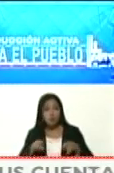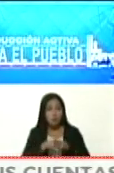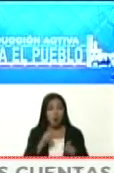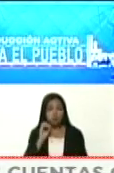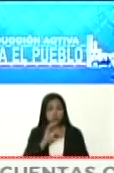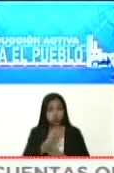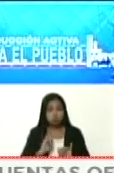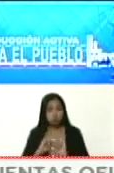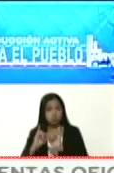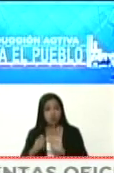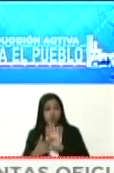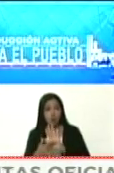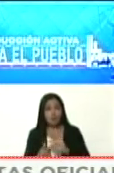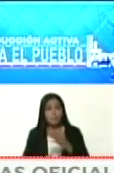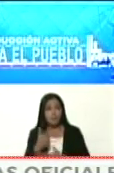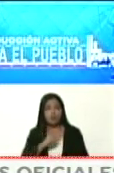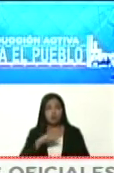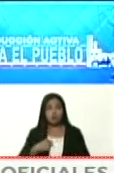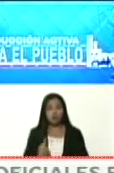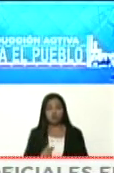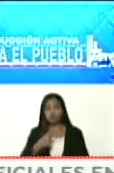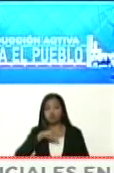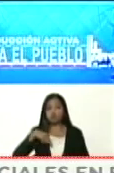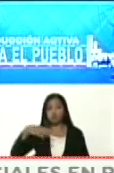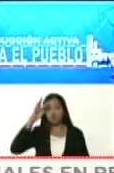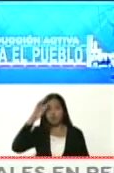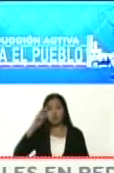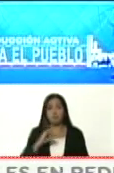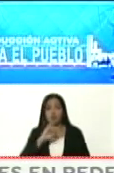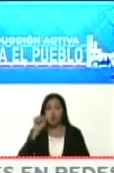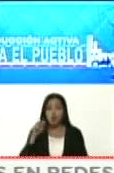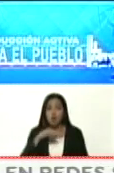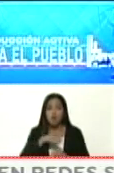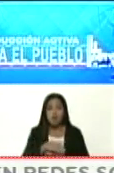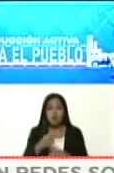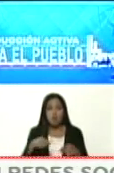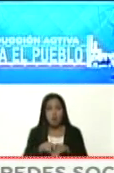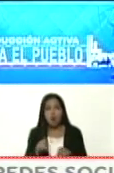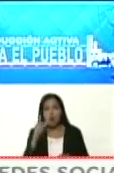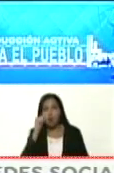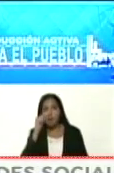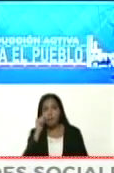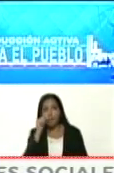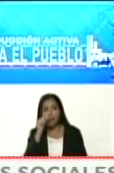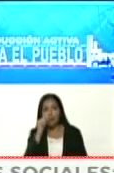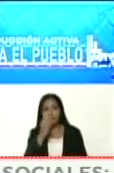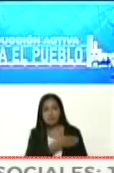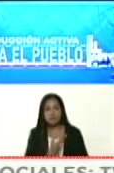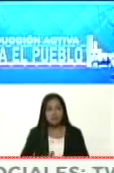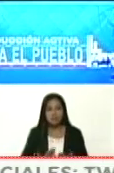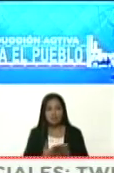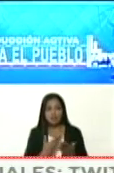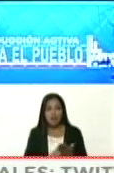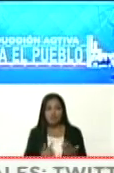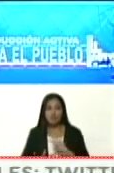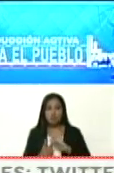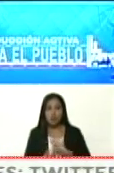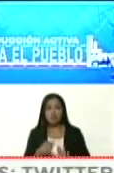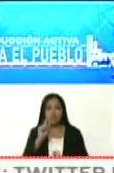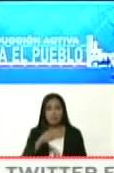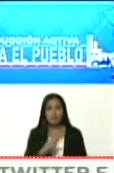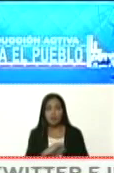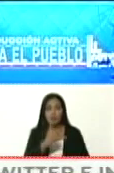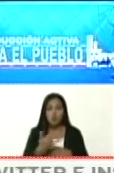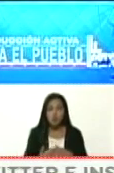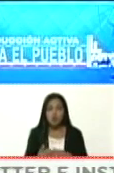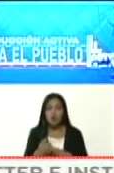transmiten. Ministro Jorge Rodríguez, el presidente Rafael Correa transmite su